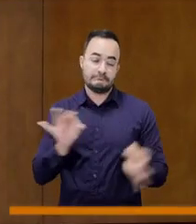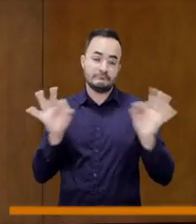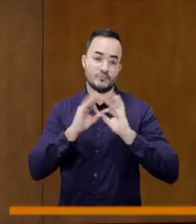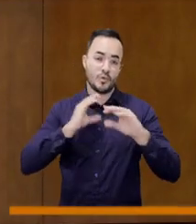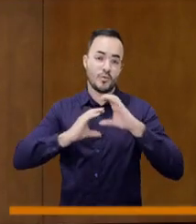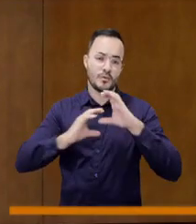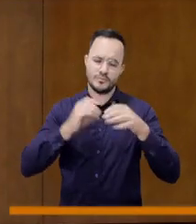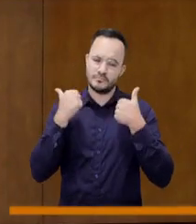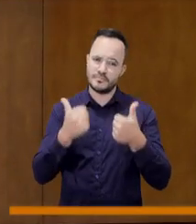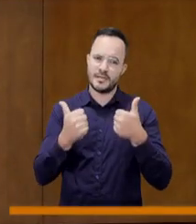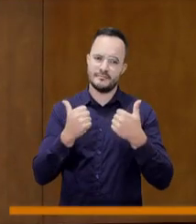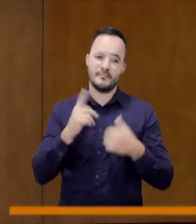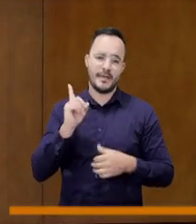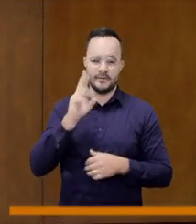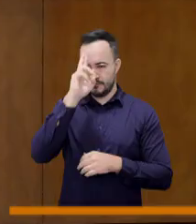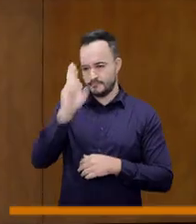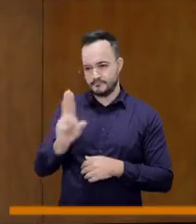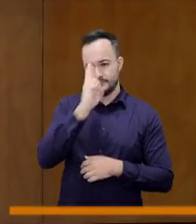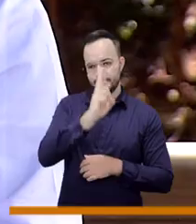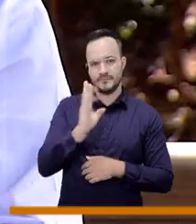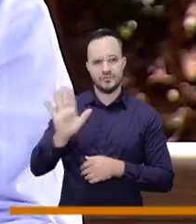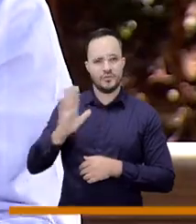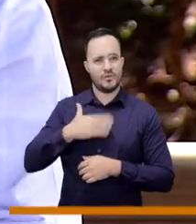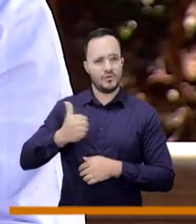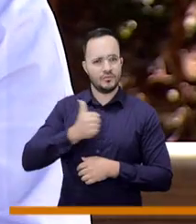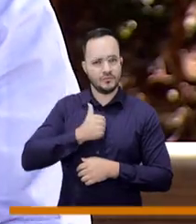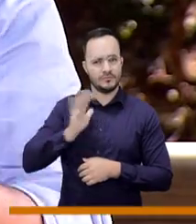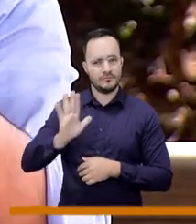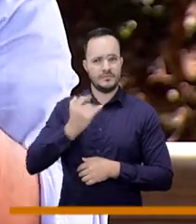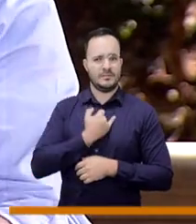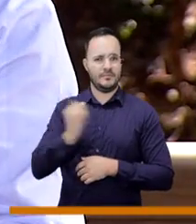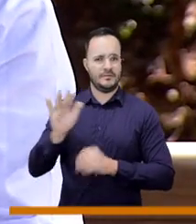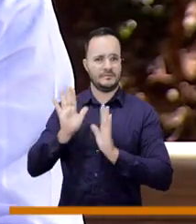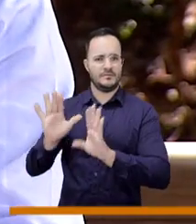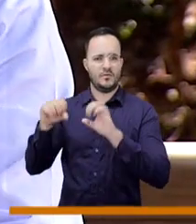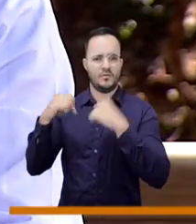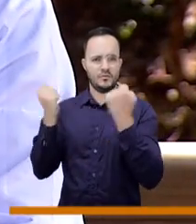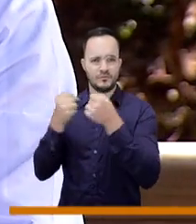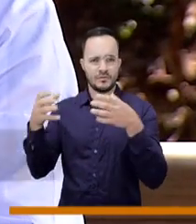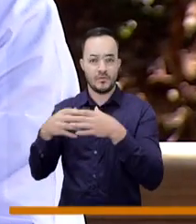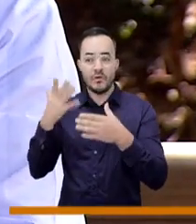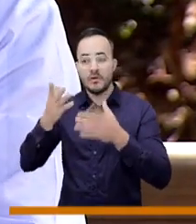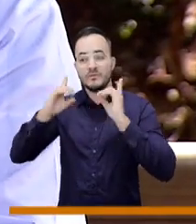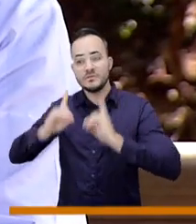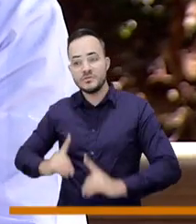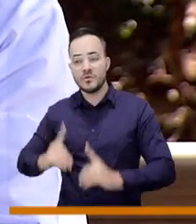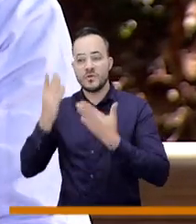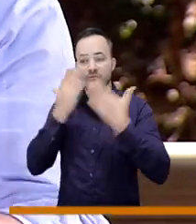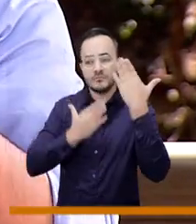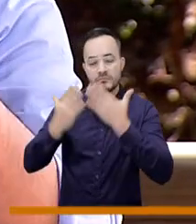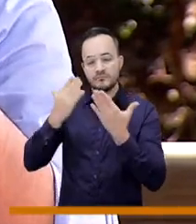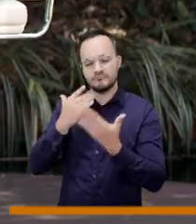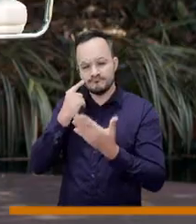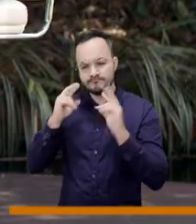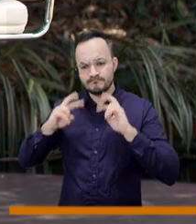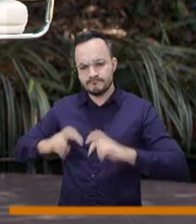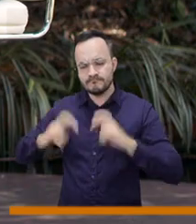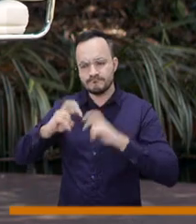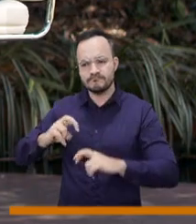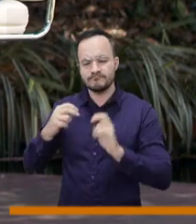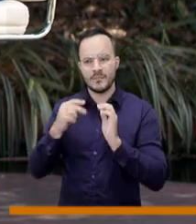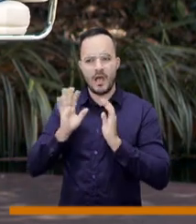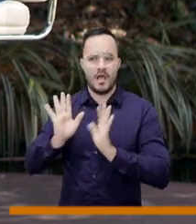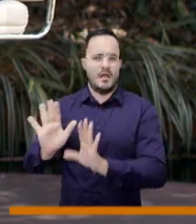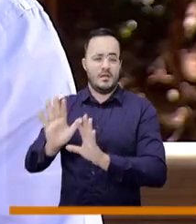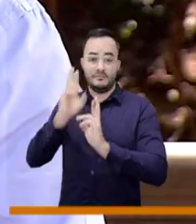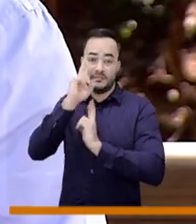buena comunicación, pero que se respete la autonomía y la independencia del Consejo y que se tomen las decisiones de manera objetiva, rigurosa y juiciosa para